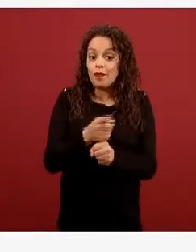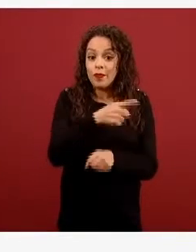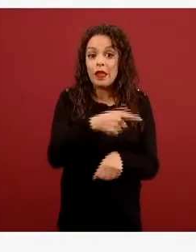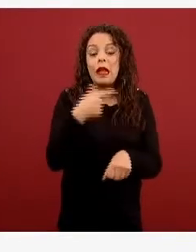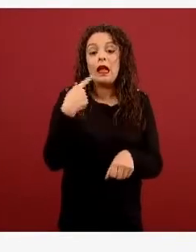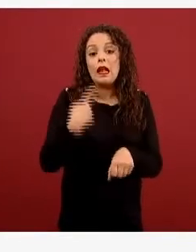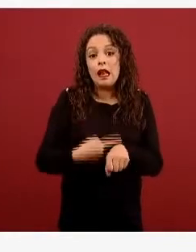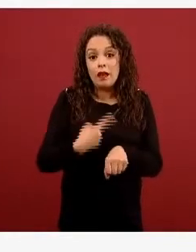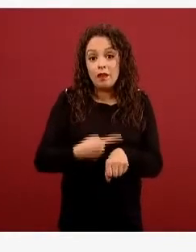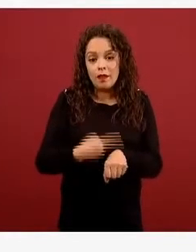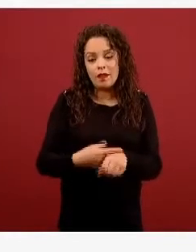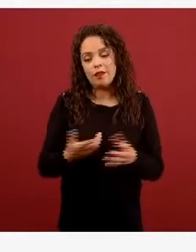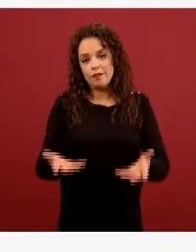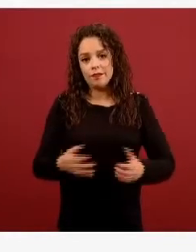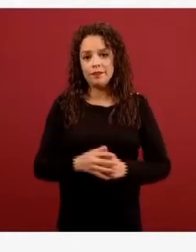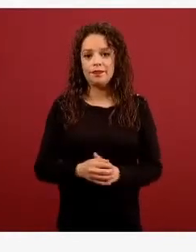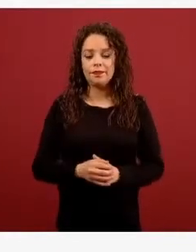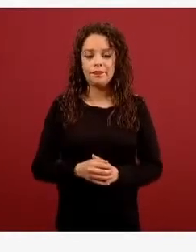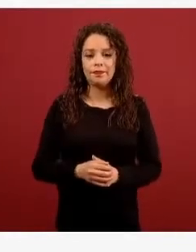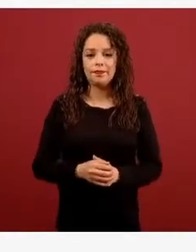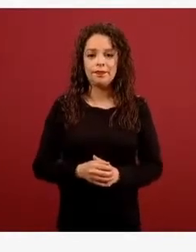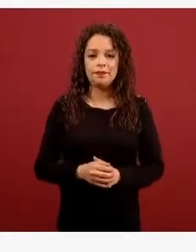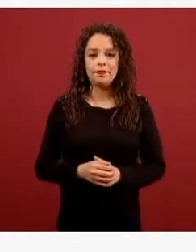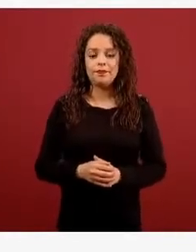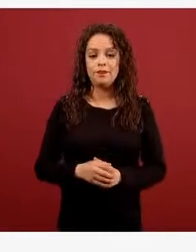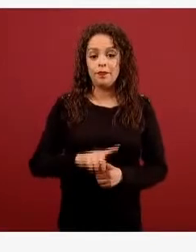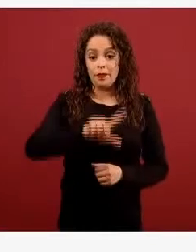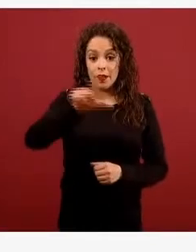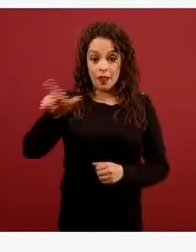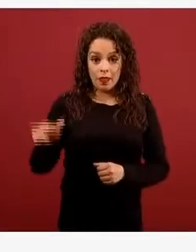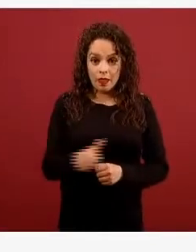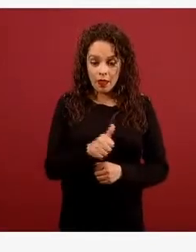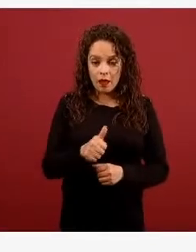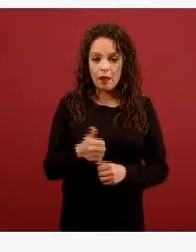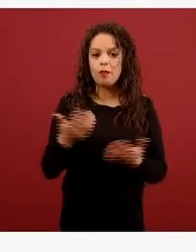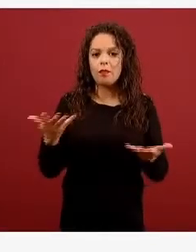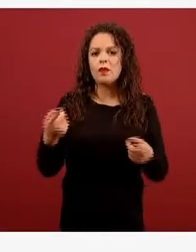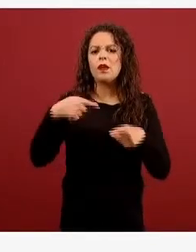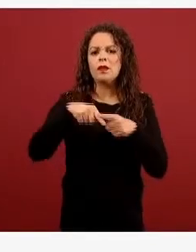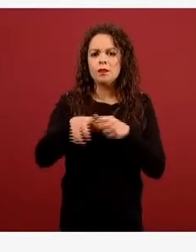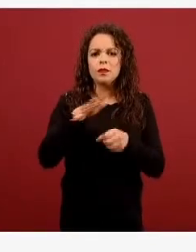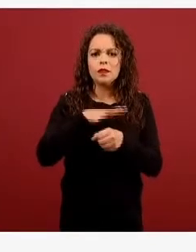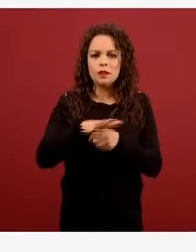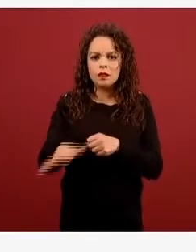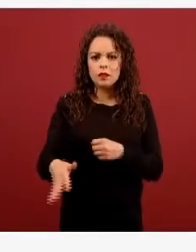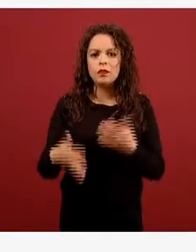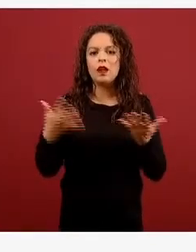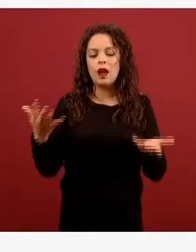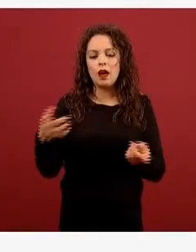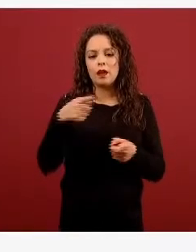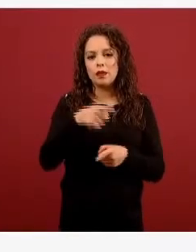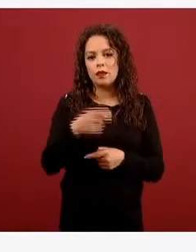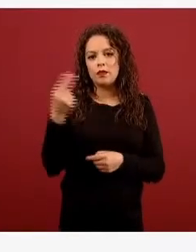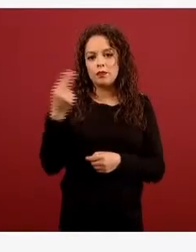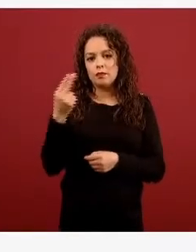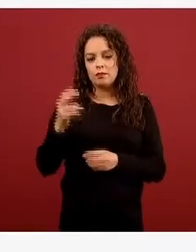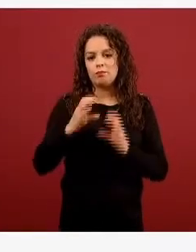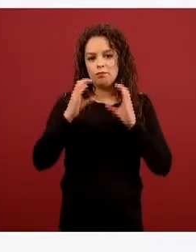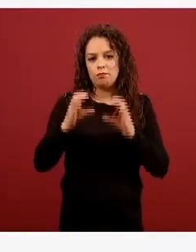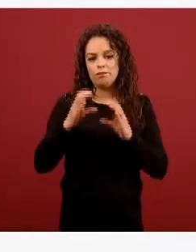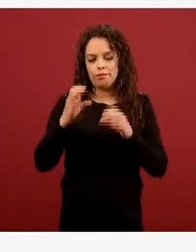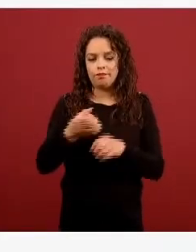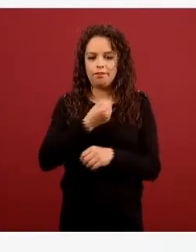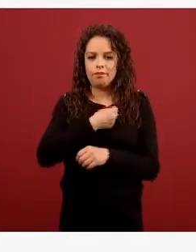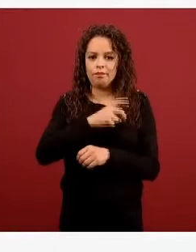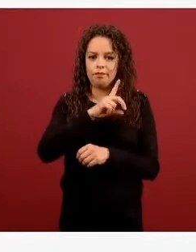Después ya se inicia, por ejemplo, con la Jornada Nacional de Sana Distancia, se introduce el personaje y se